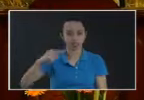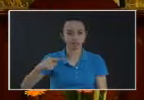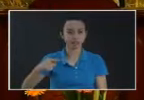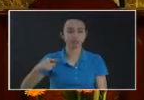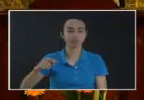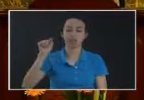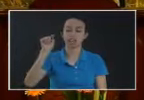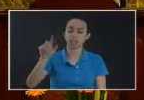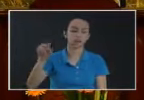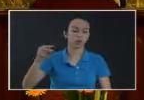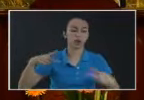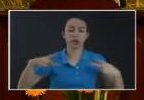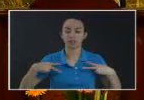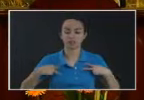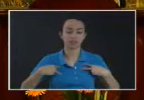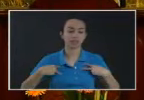Ahí no va a haber nerviosismo.